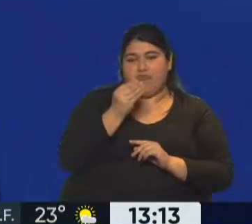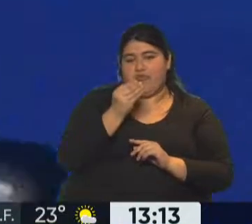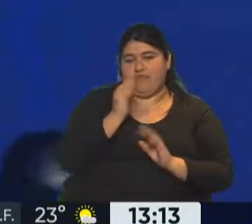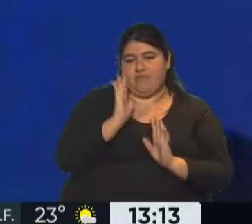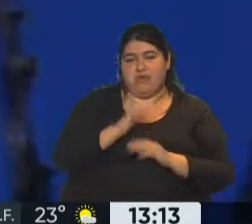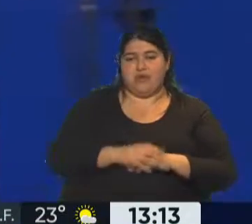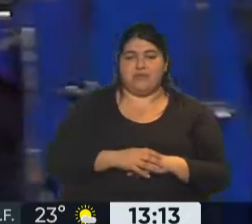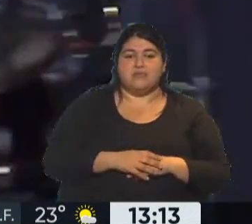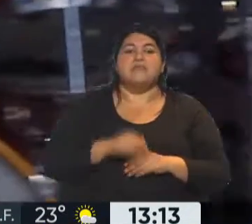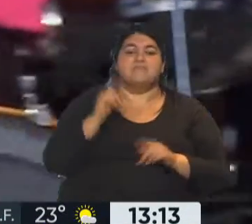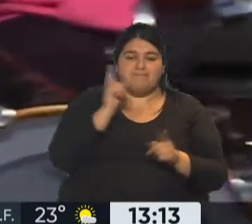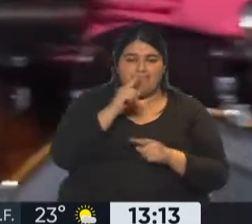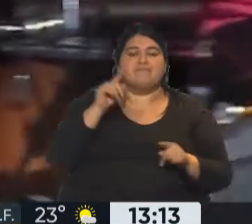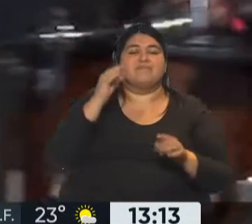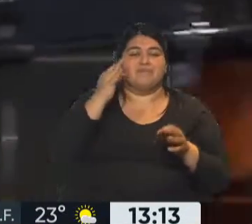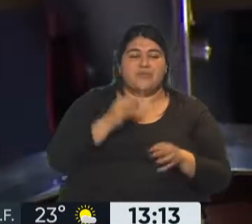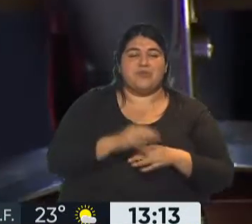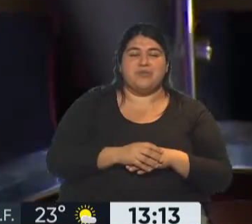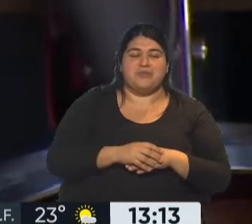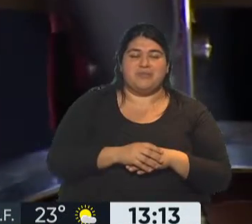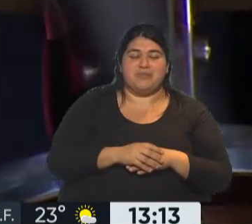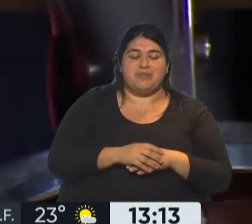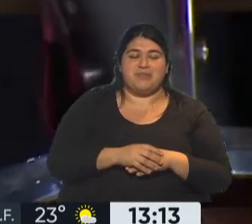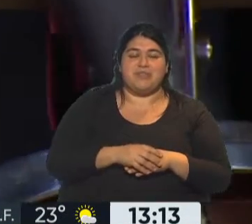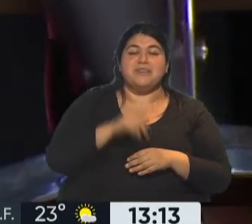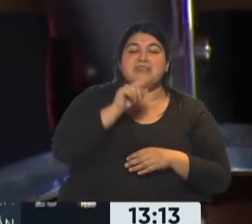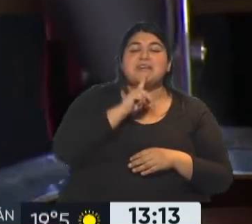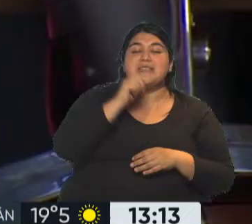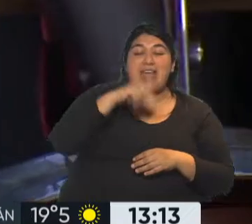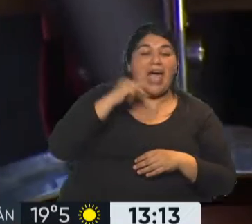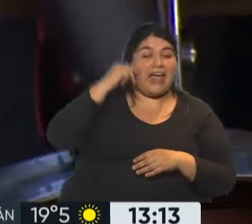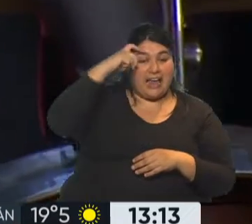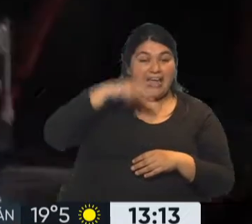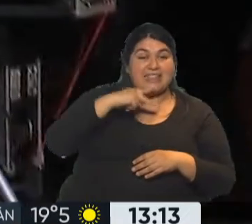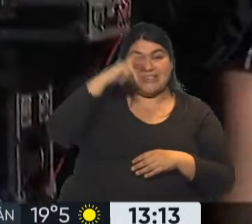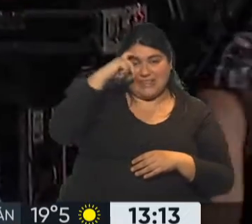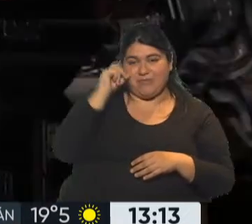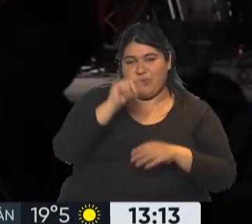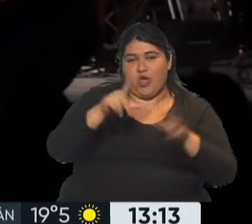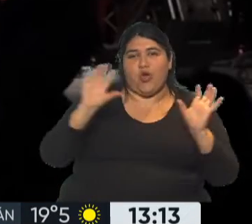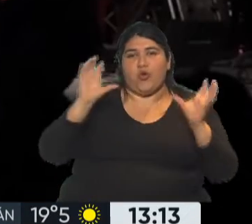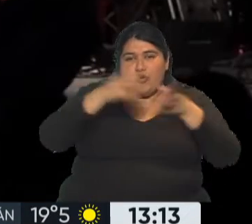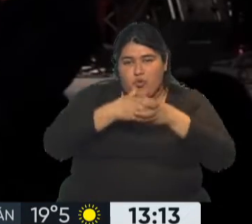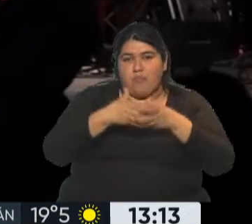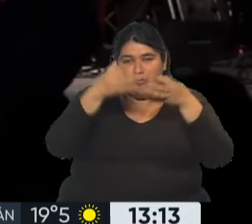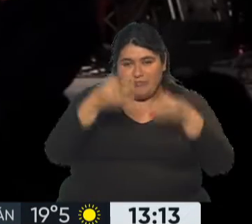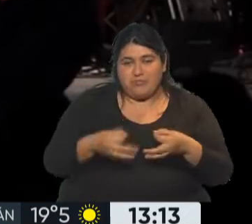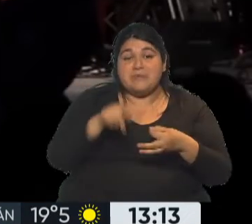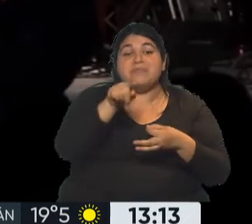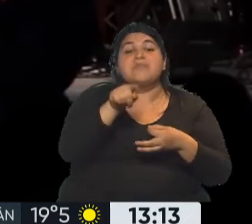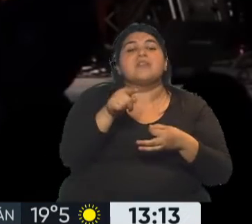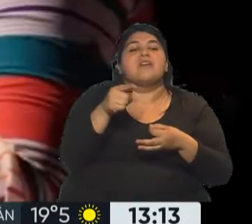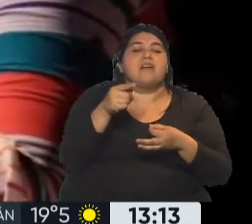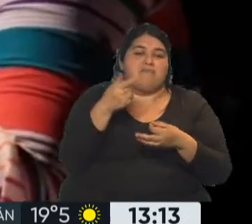después de haber tocado como apertura de Billy Idol con un gran disco que se llama Al Fin Será. La banda de Ale Schuster está nuevamente